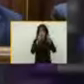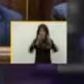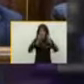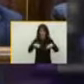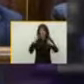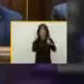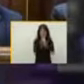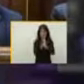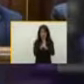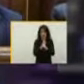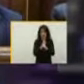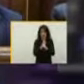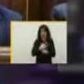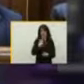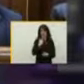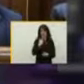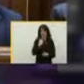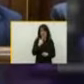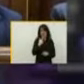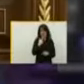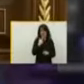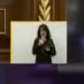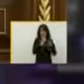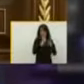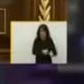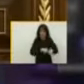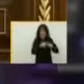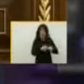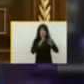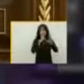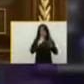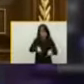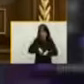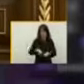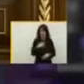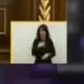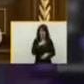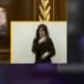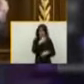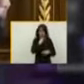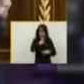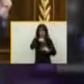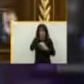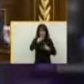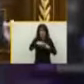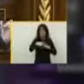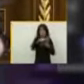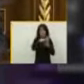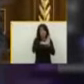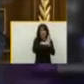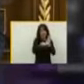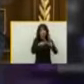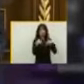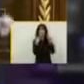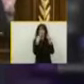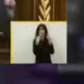Parlamento. E hai unha característica en este Parlamento que é a maior pluralidade da historia. E iso é algo que a corto plazo non vai a cambiar.